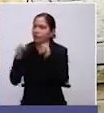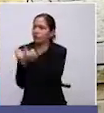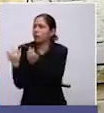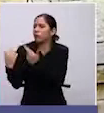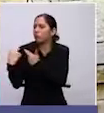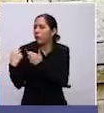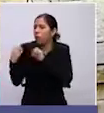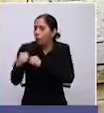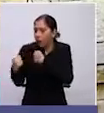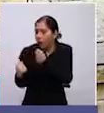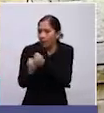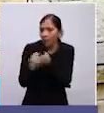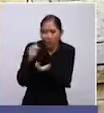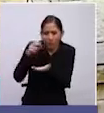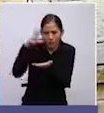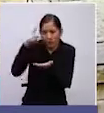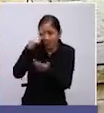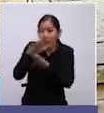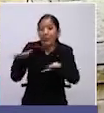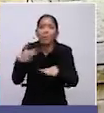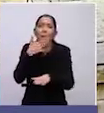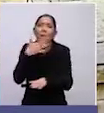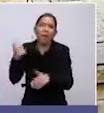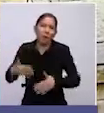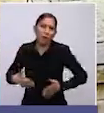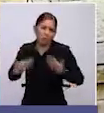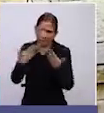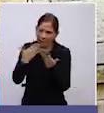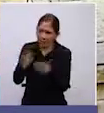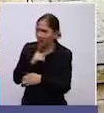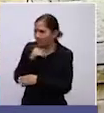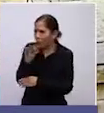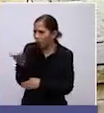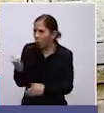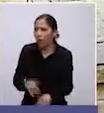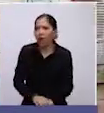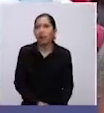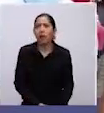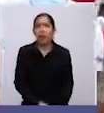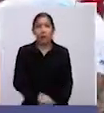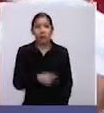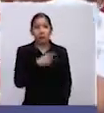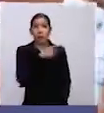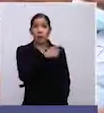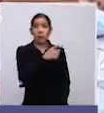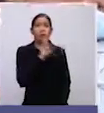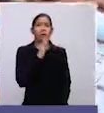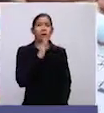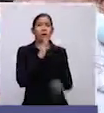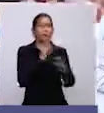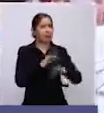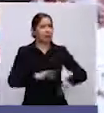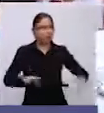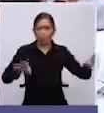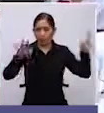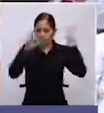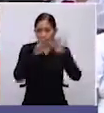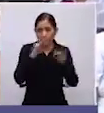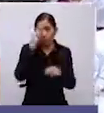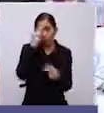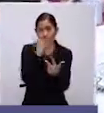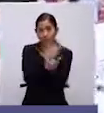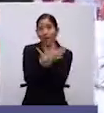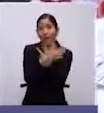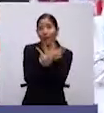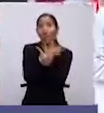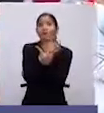su granito de arena para que la vida de los niños y niñas sea más segura. Yo creo que es fundamental lo que dices, Camila. Primero, en una relación tripartita de